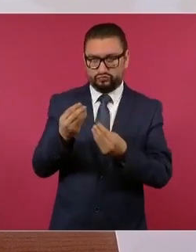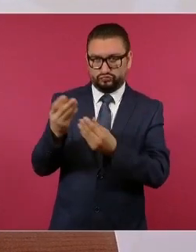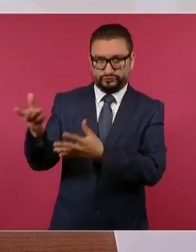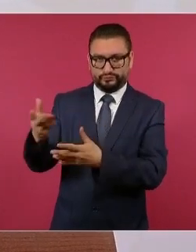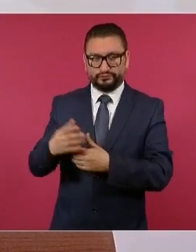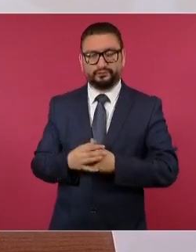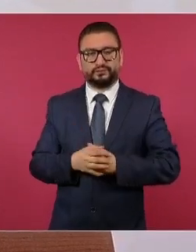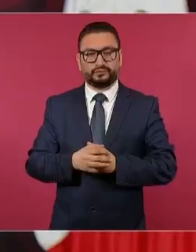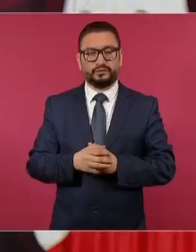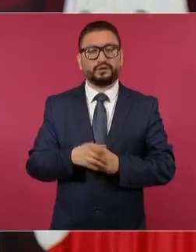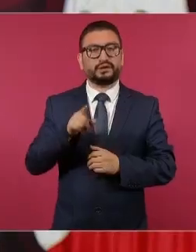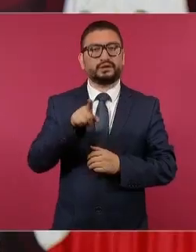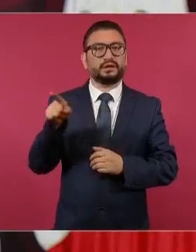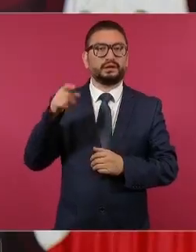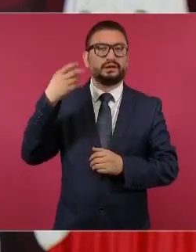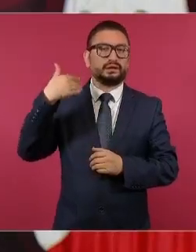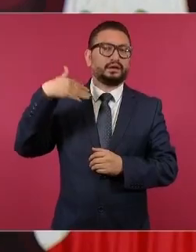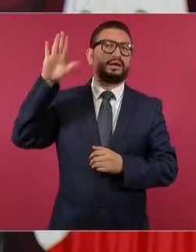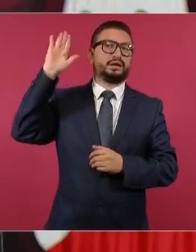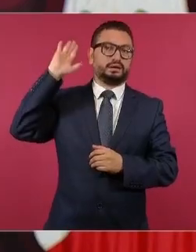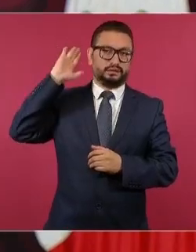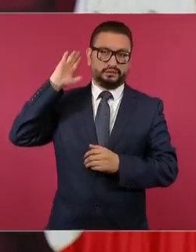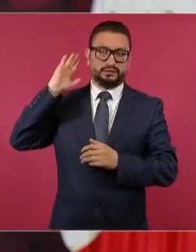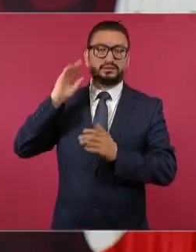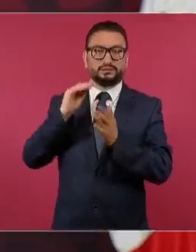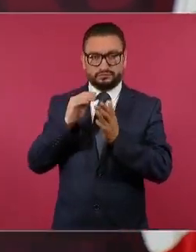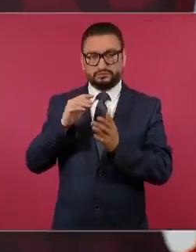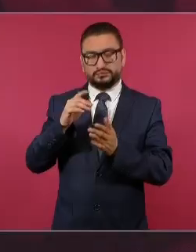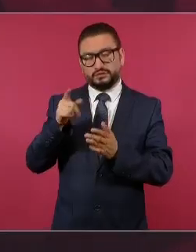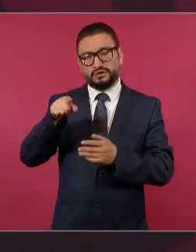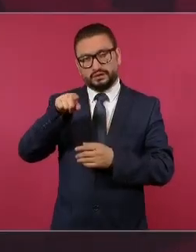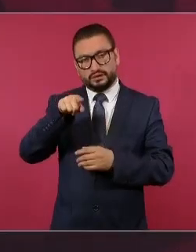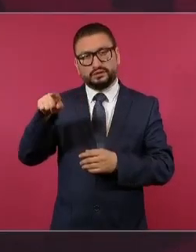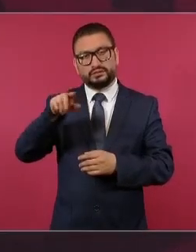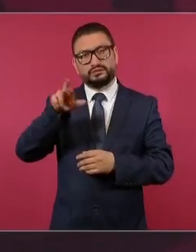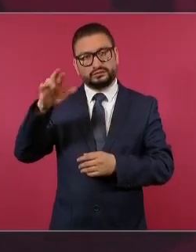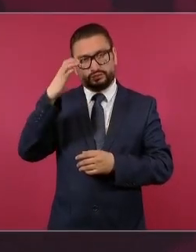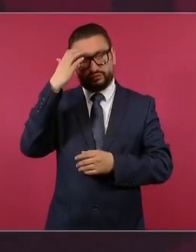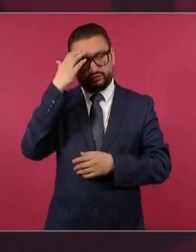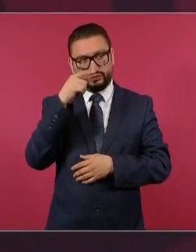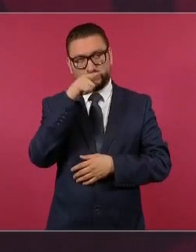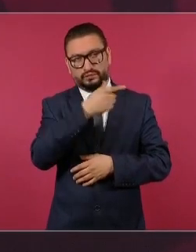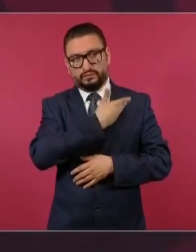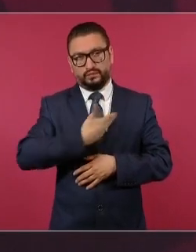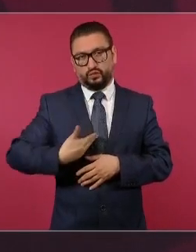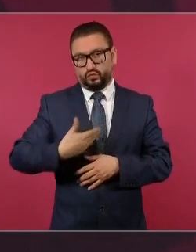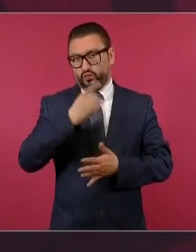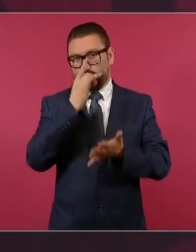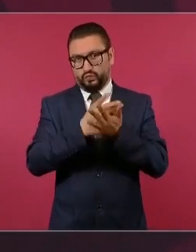Ellos desde entonces, aún reconociendo que fue el único presidente,